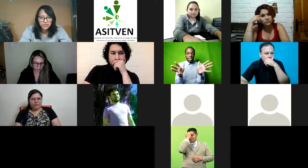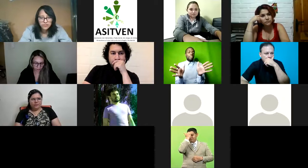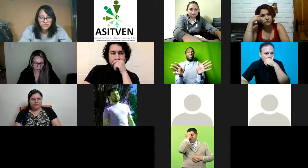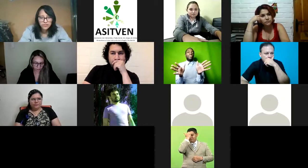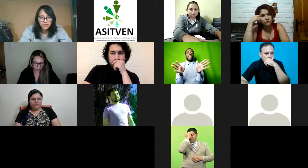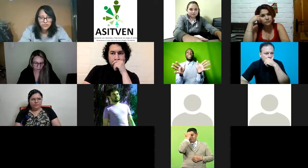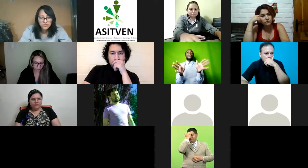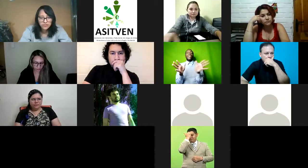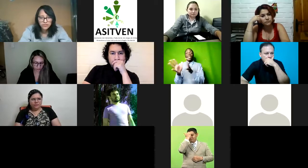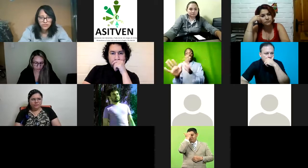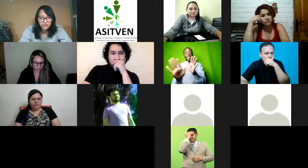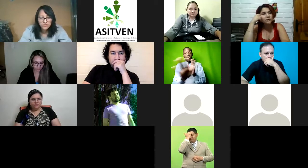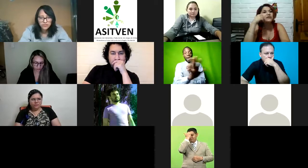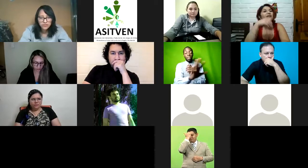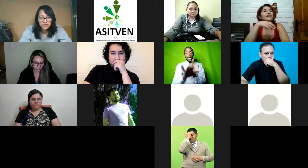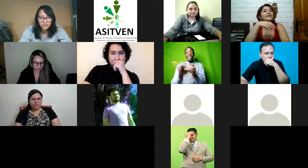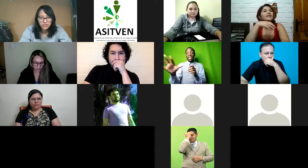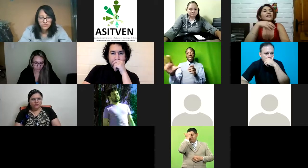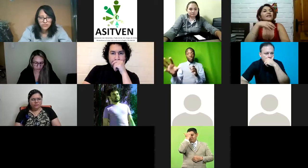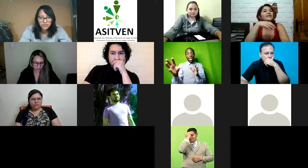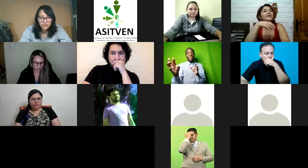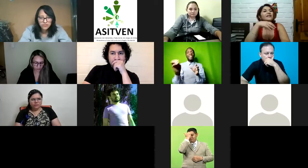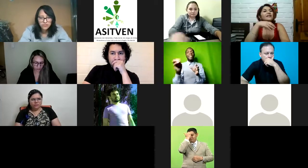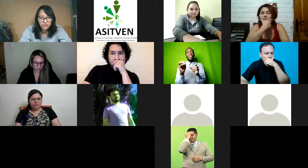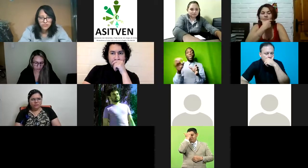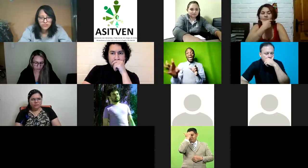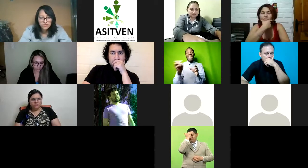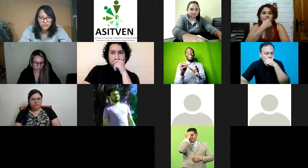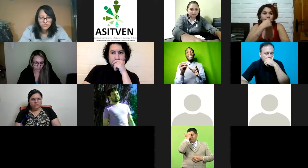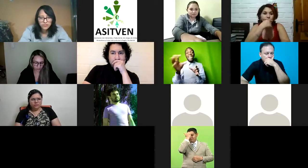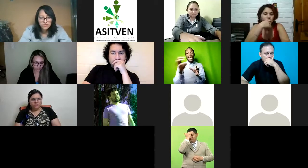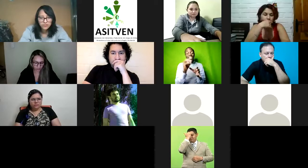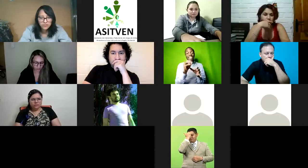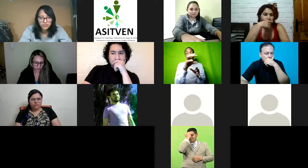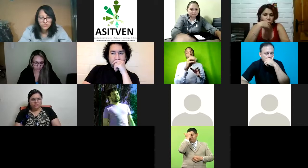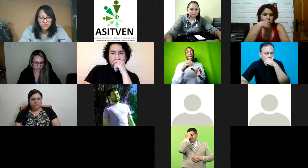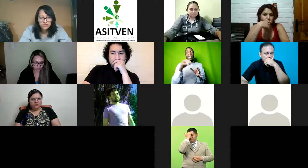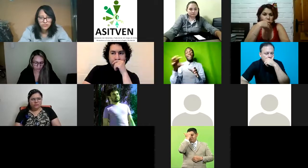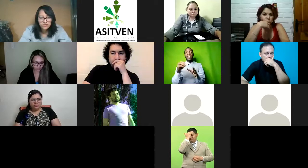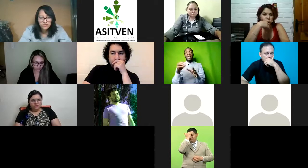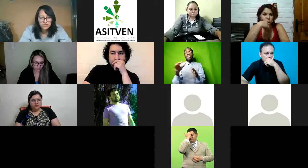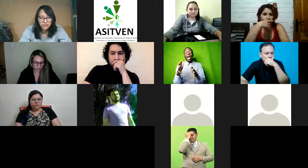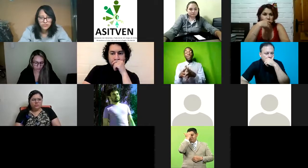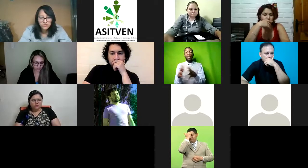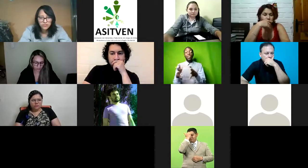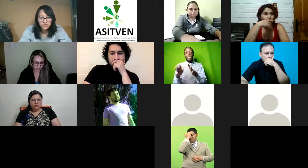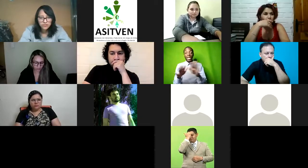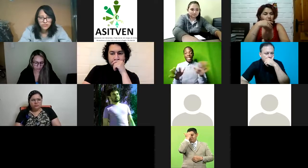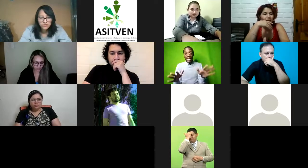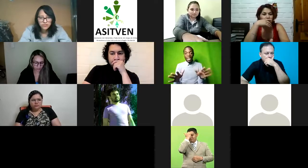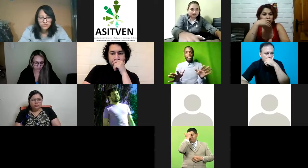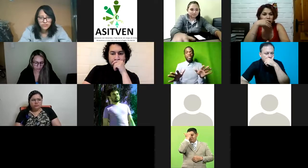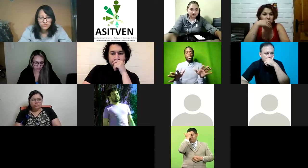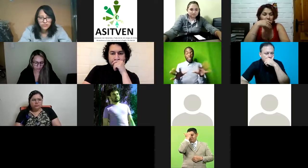notables, ¿sí? Lenguas de señas de varios países que sean notables, tomar las señas más comunes